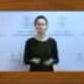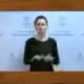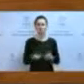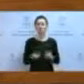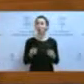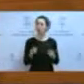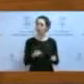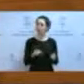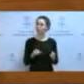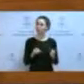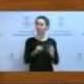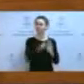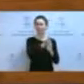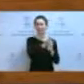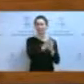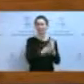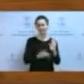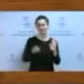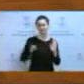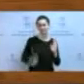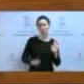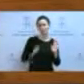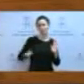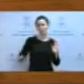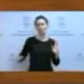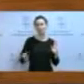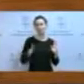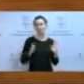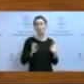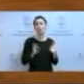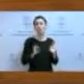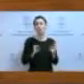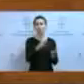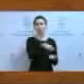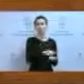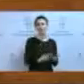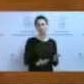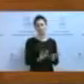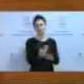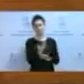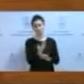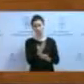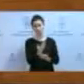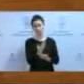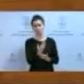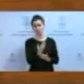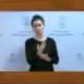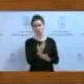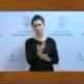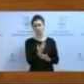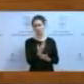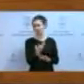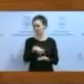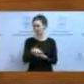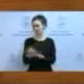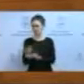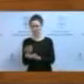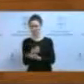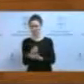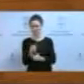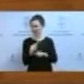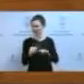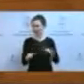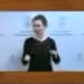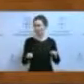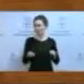existen listados de profesionales distintos en los centros de día, de unos centros de día a otros, en función de